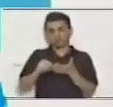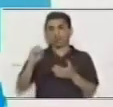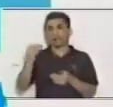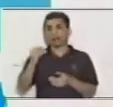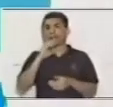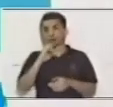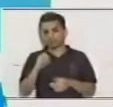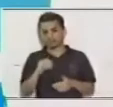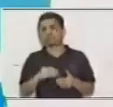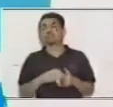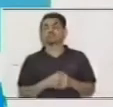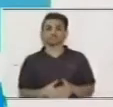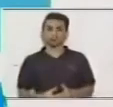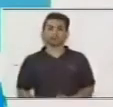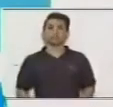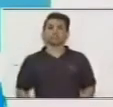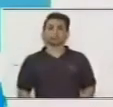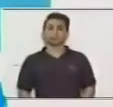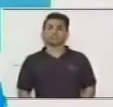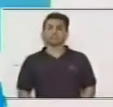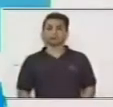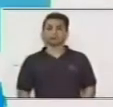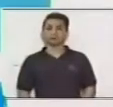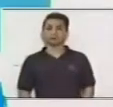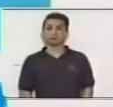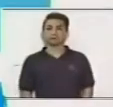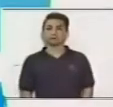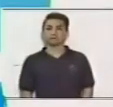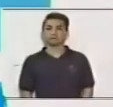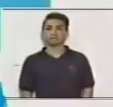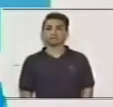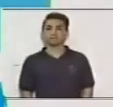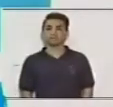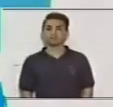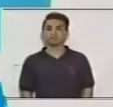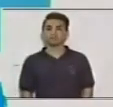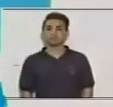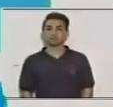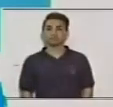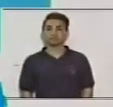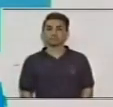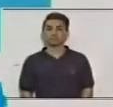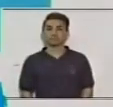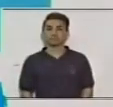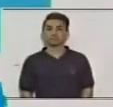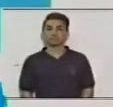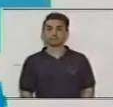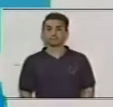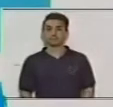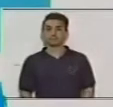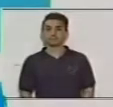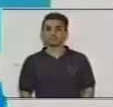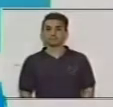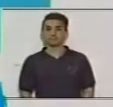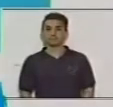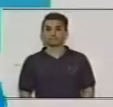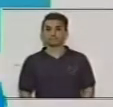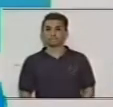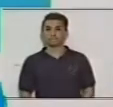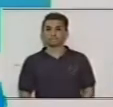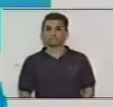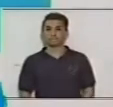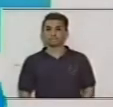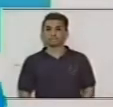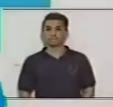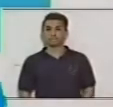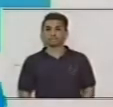sino que lo vamos analizando con sus palabras, que es un factor común, en unas tres líneas. Aquí colóquenlo, por favor.